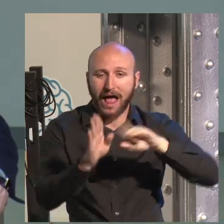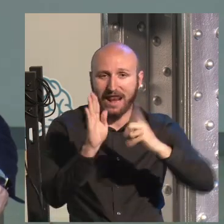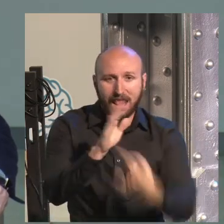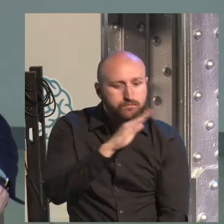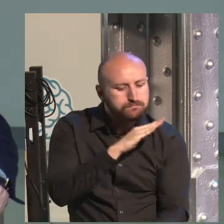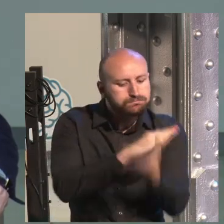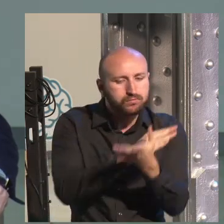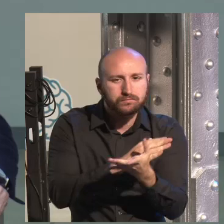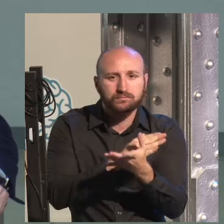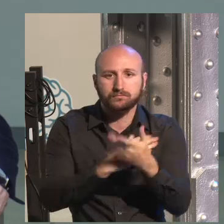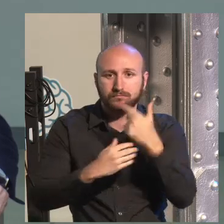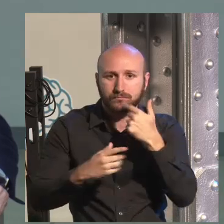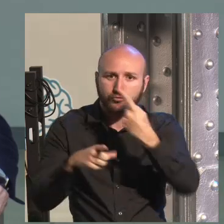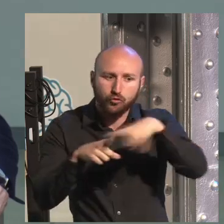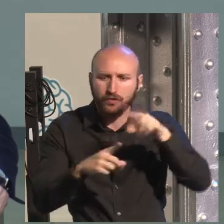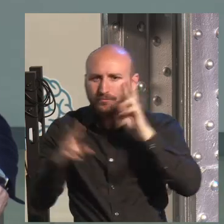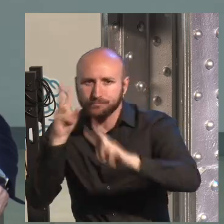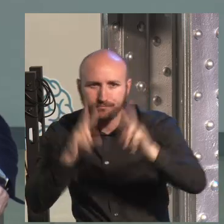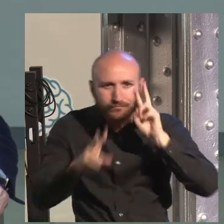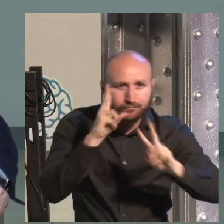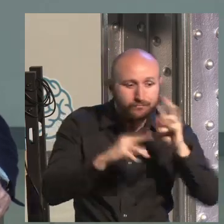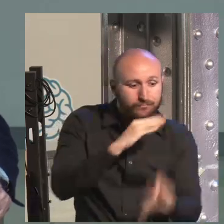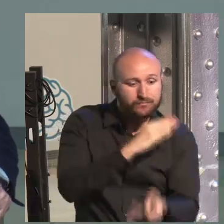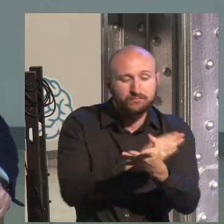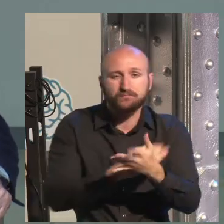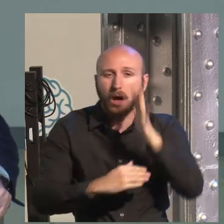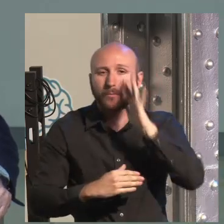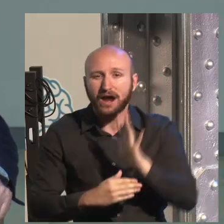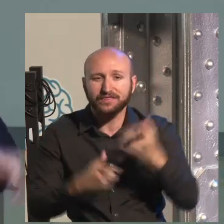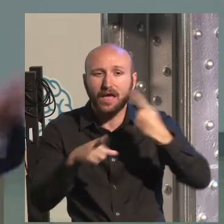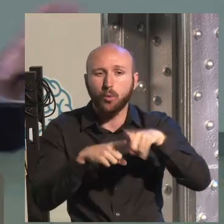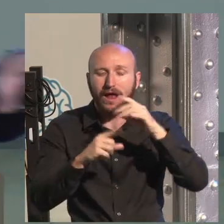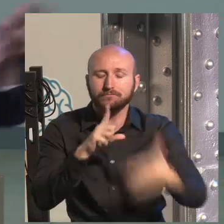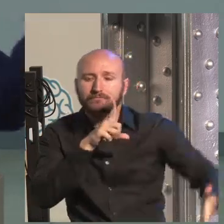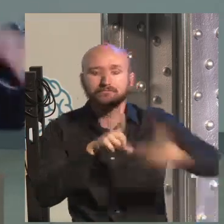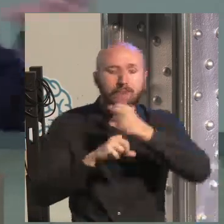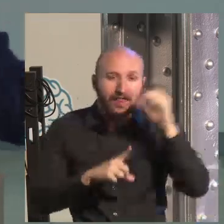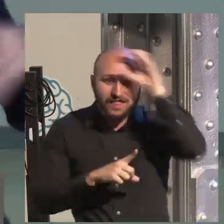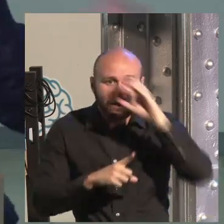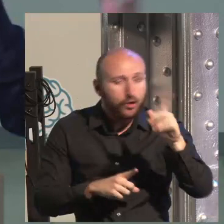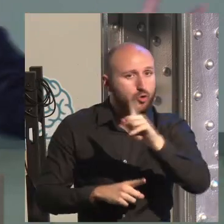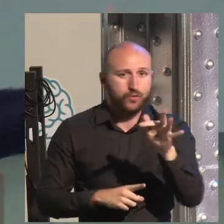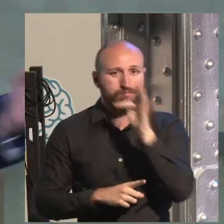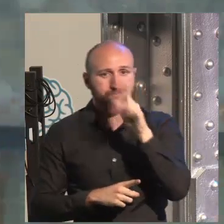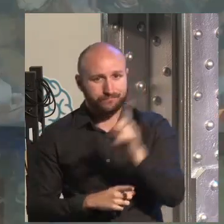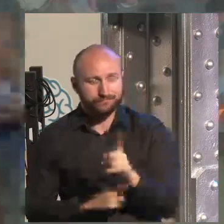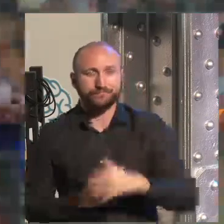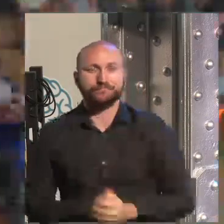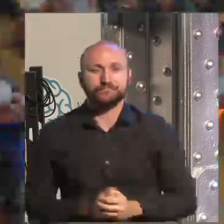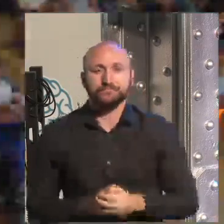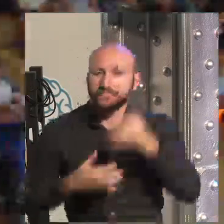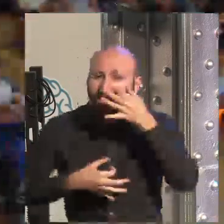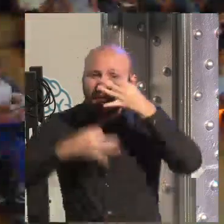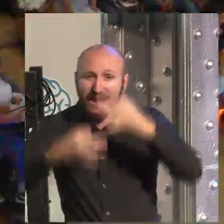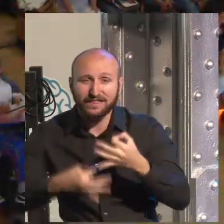que produce los fenómenos que observamos, no se puede decir que se ha hecho un descubrimiento científico. La mera observación de la realidad no es en